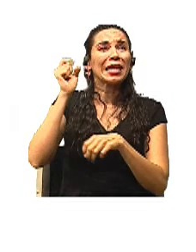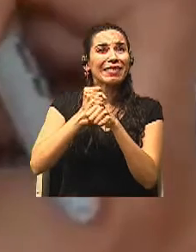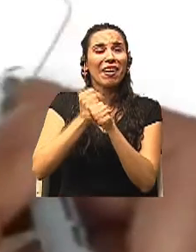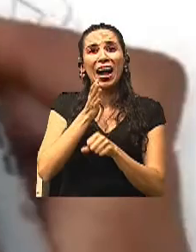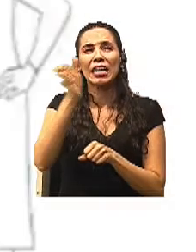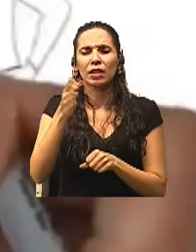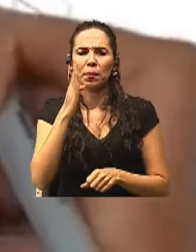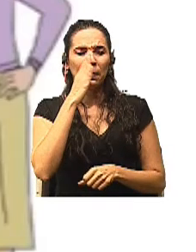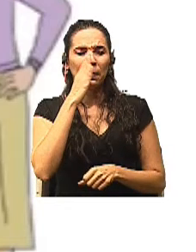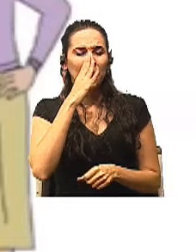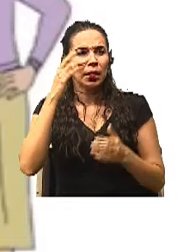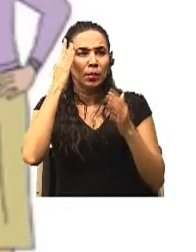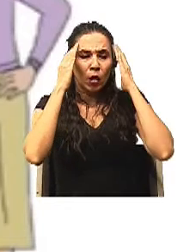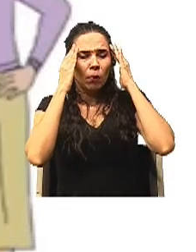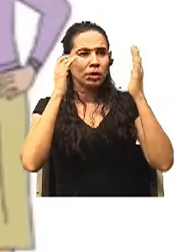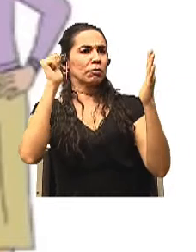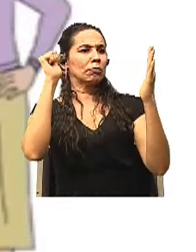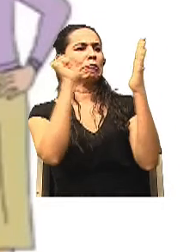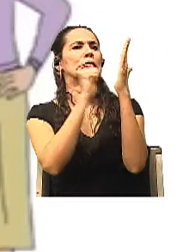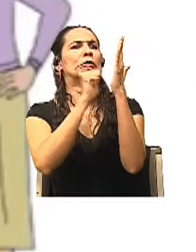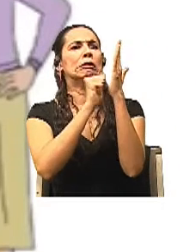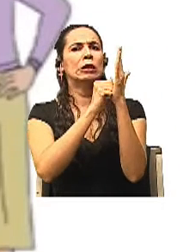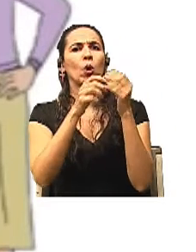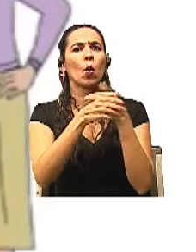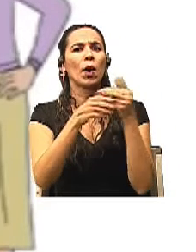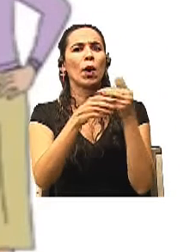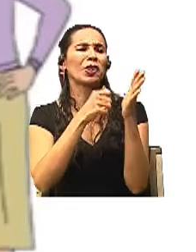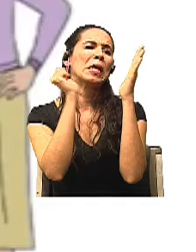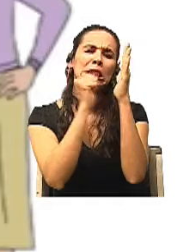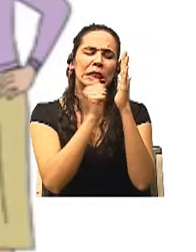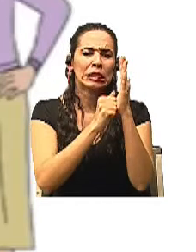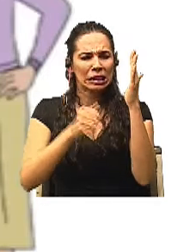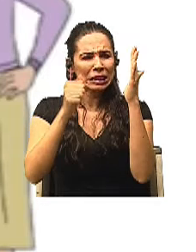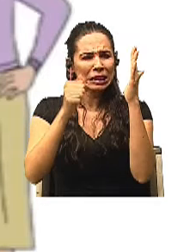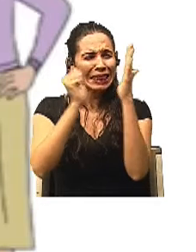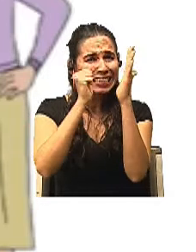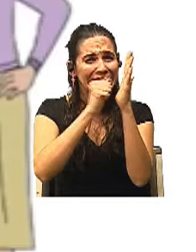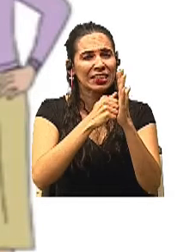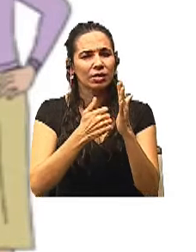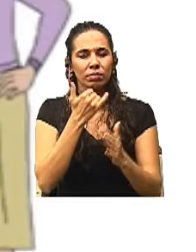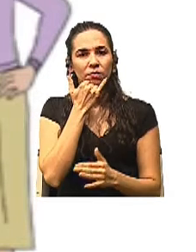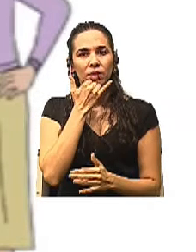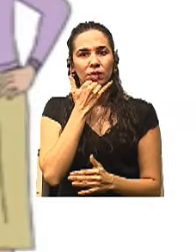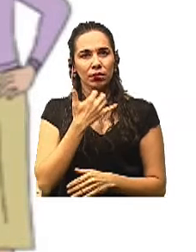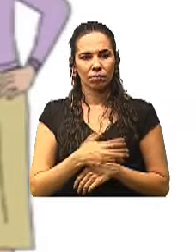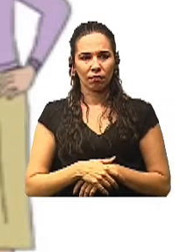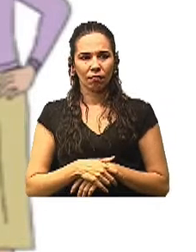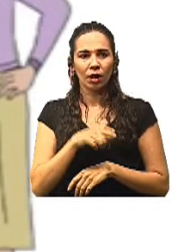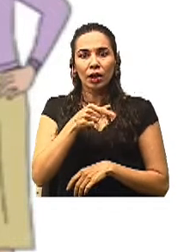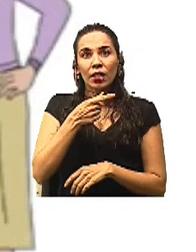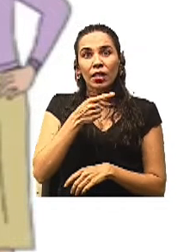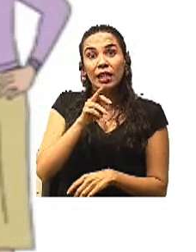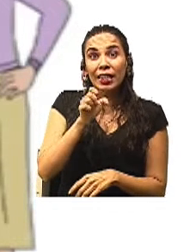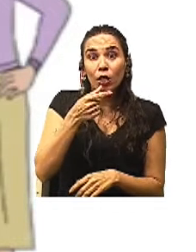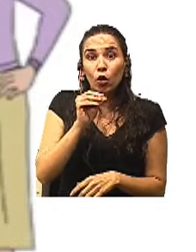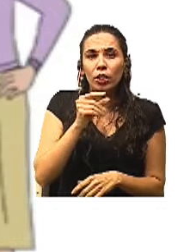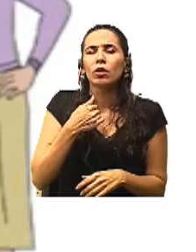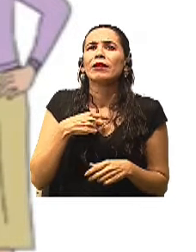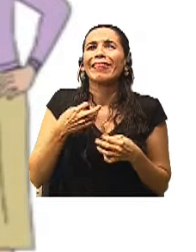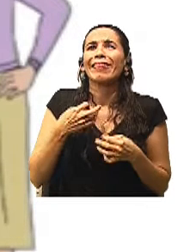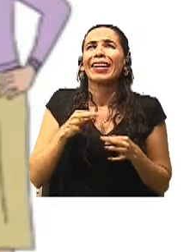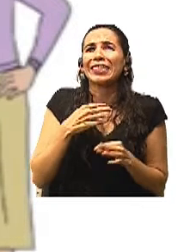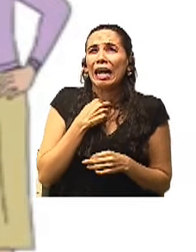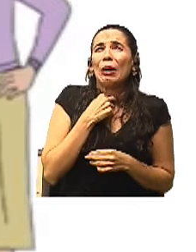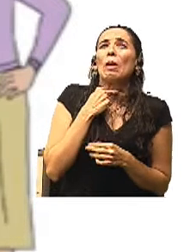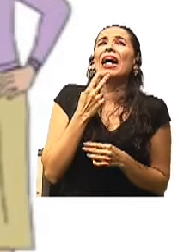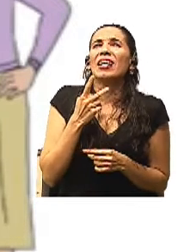tarde, va a tocar la puerta de su habitación, pero algo muy extraño le ha pasado, puesto cuando Gregorio intenta hablar, solo